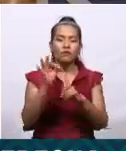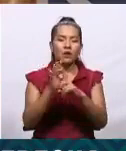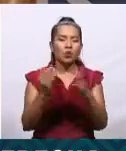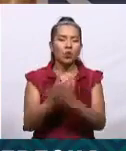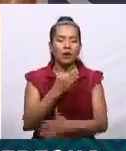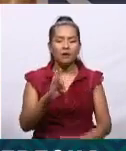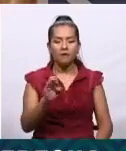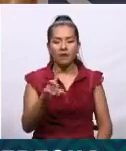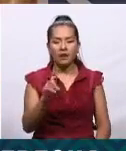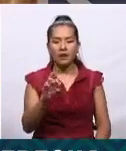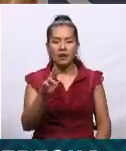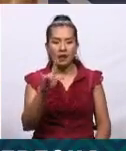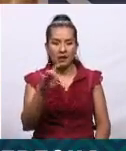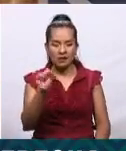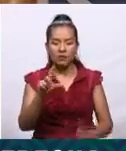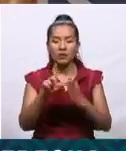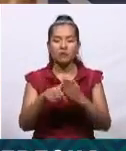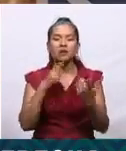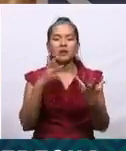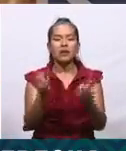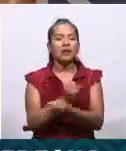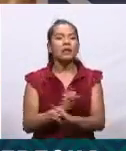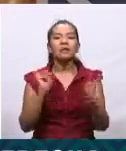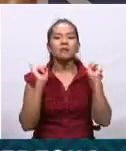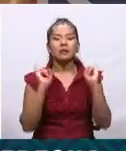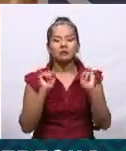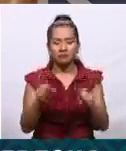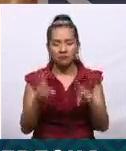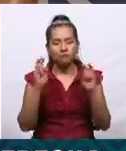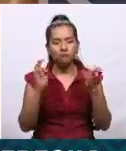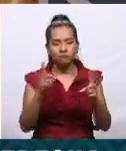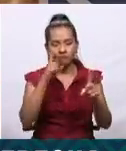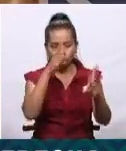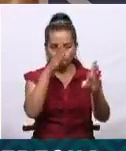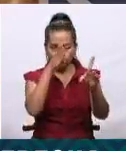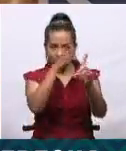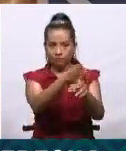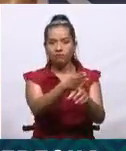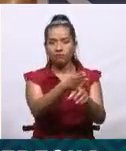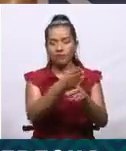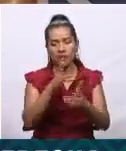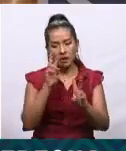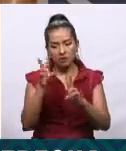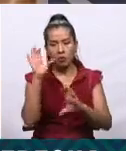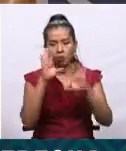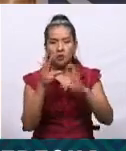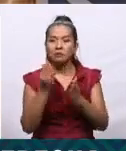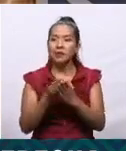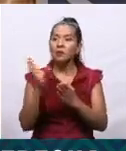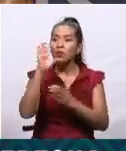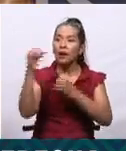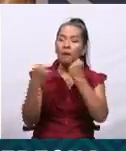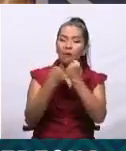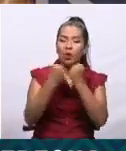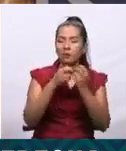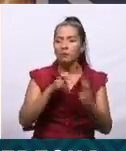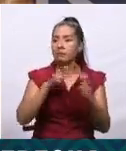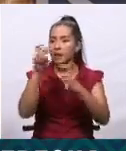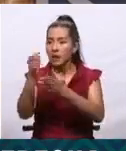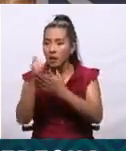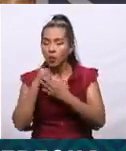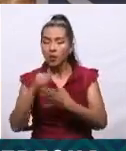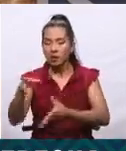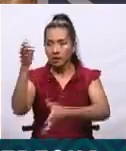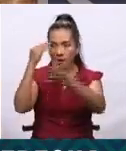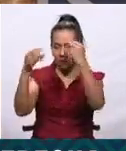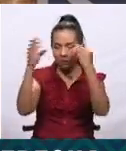su tercera bandera va a ser la independencia, porque a eso están apuntando. Están yendo a buscar, me imagino, recursos, están yendo a recibir